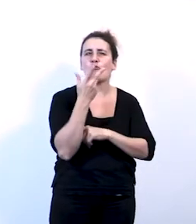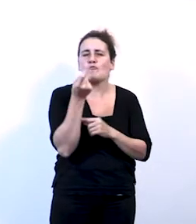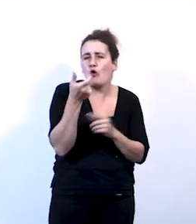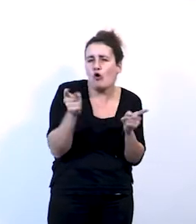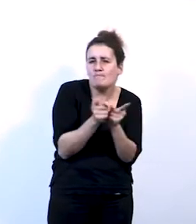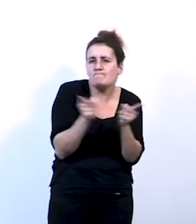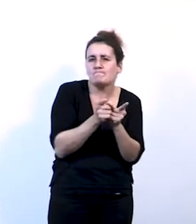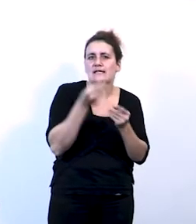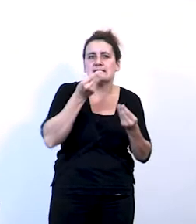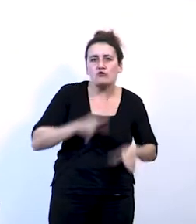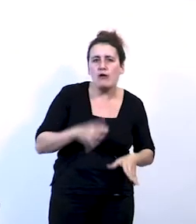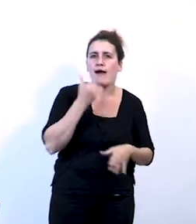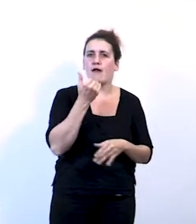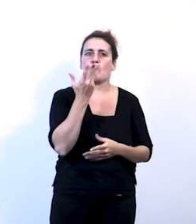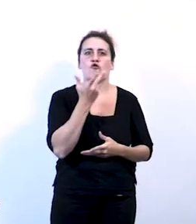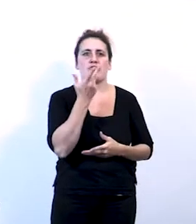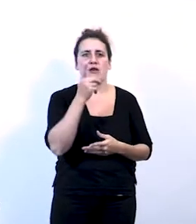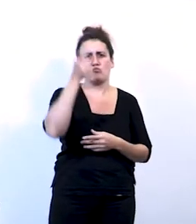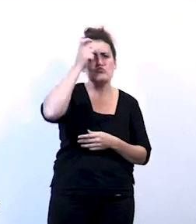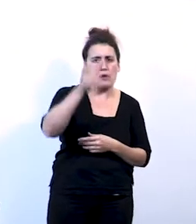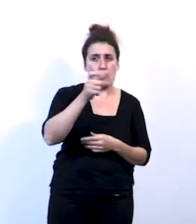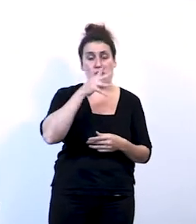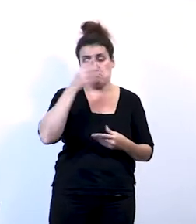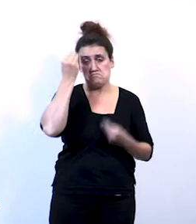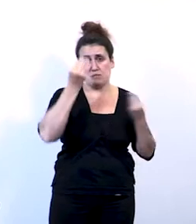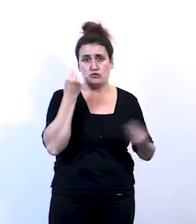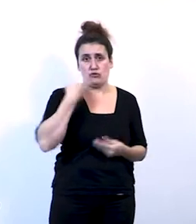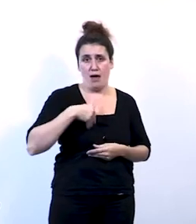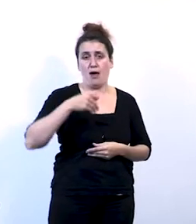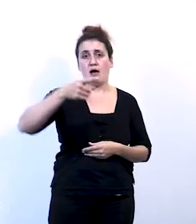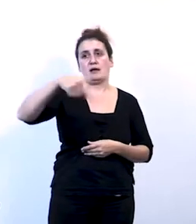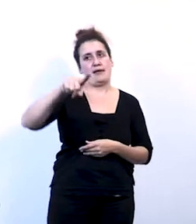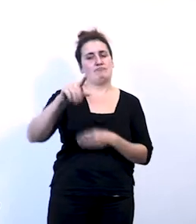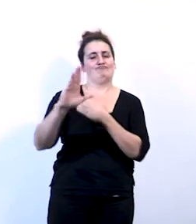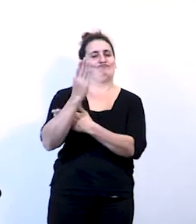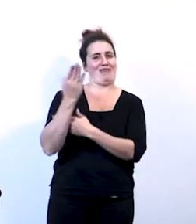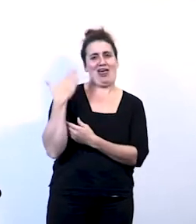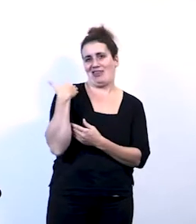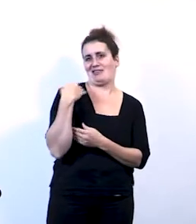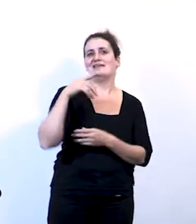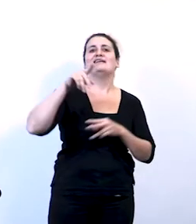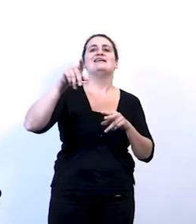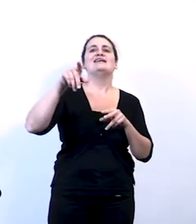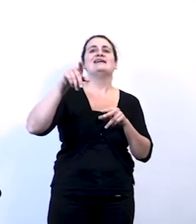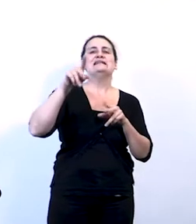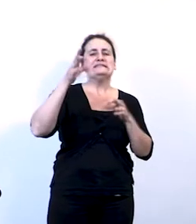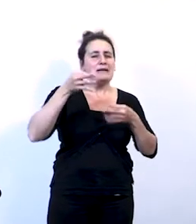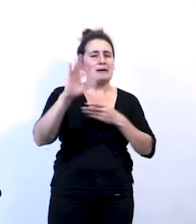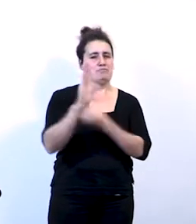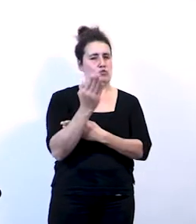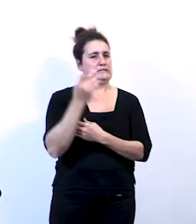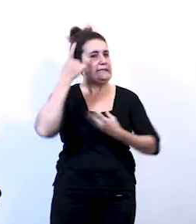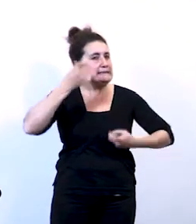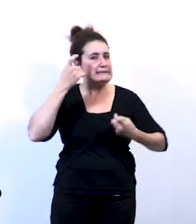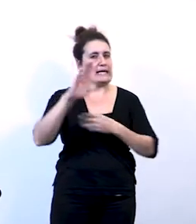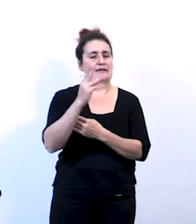histórica desde un pueblo que creo que ya sabes y acabas de demostrar que siempre muestra o intenta mostrar muchas muestras